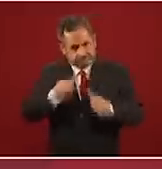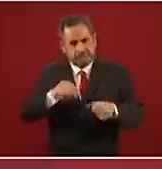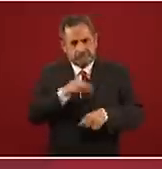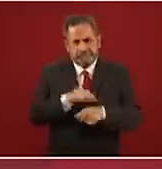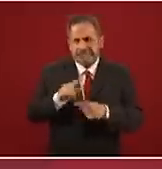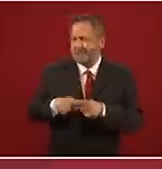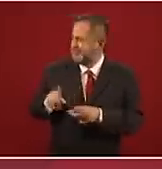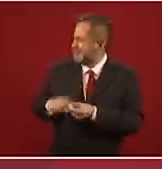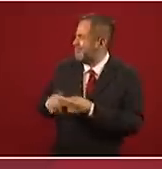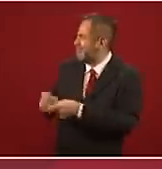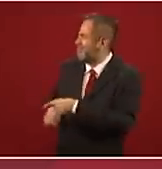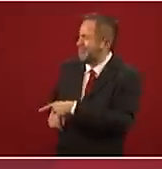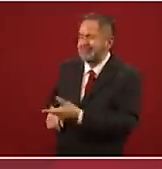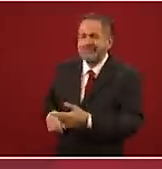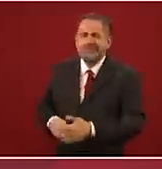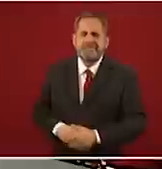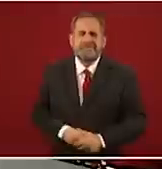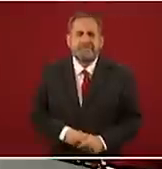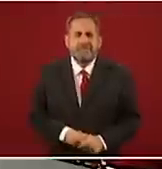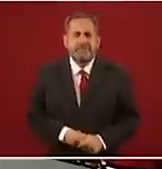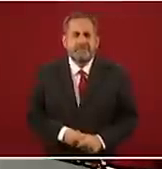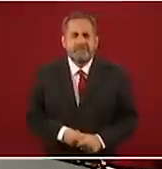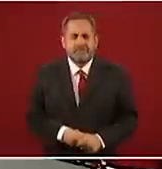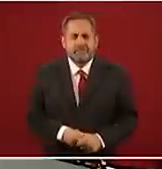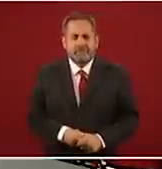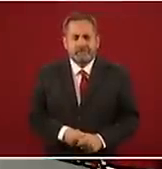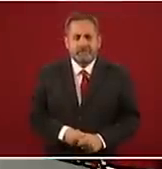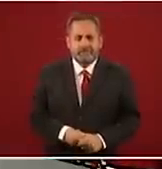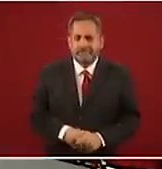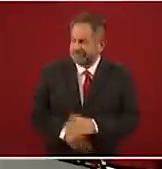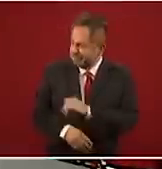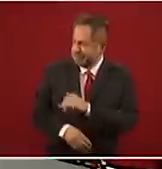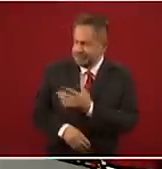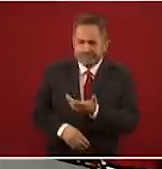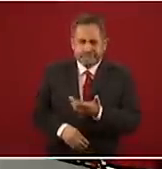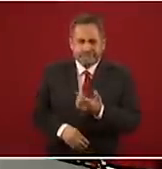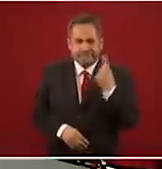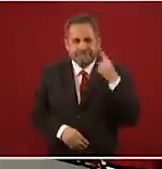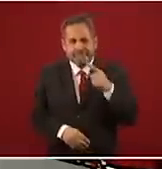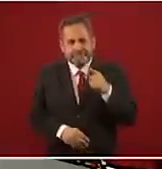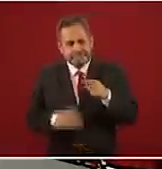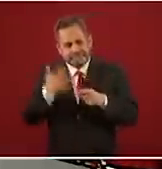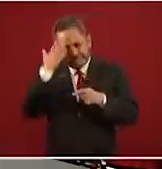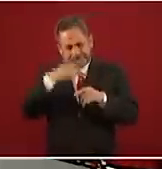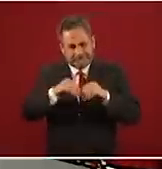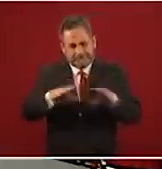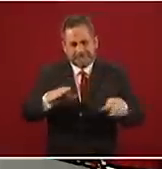¿No están aquí los? Sí, para que se sepa